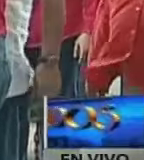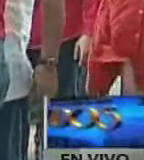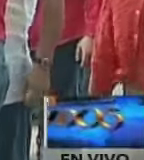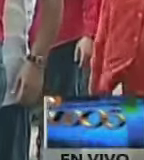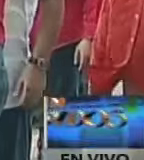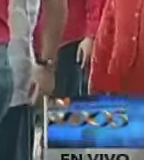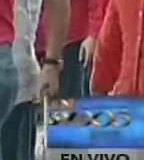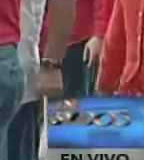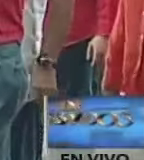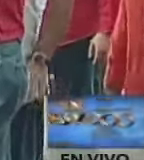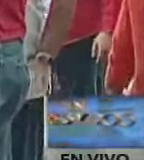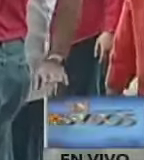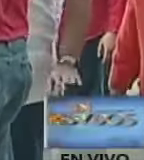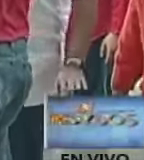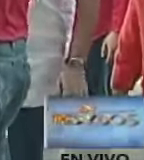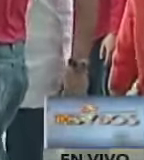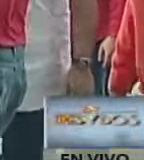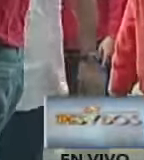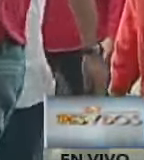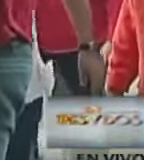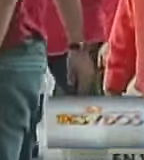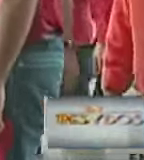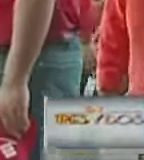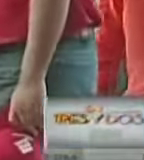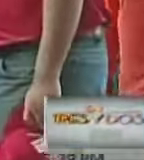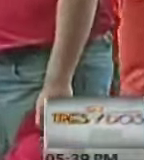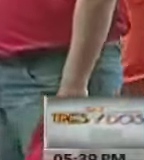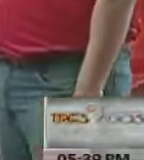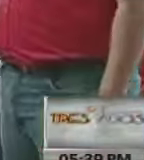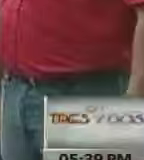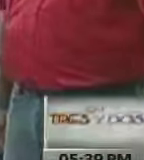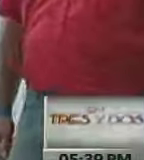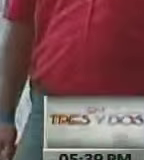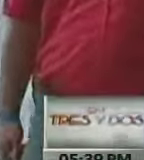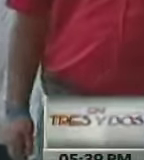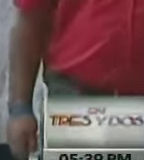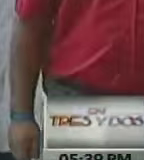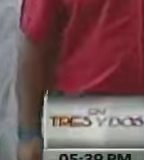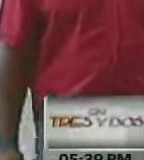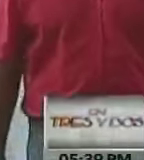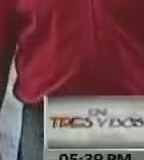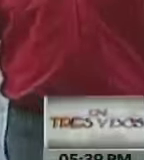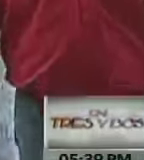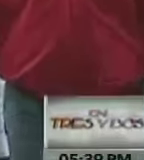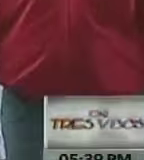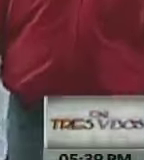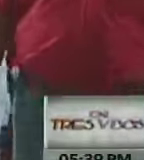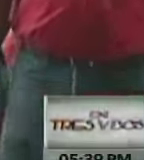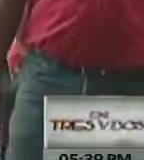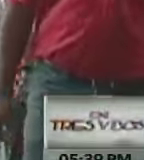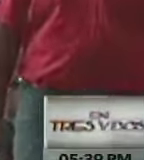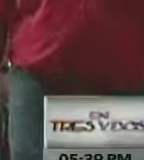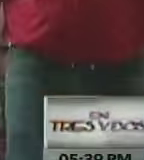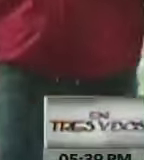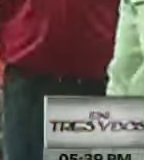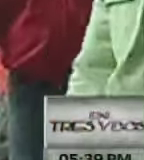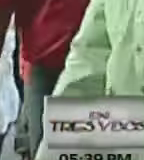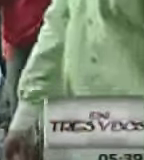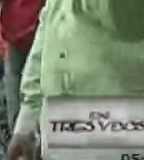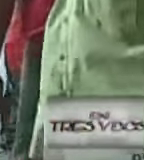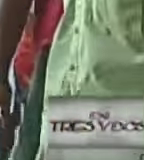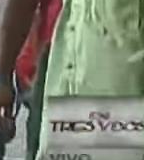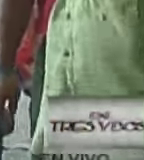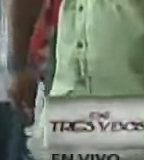Aristóbulo Isturiz, y el gobernador de la entidad, Francisco Arias Cárdenas. Vemos cómo entra